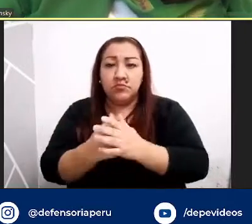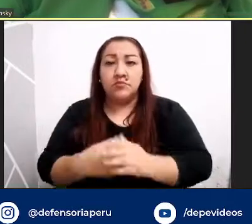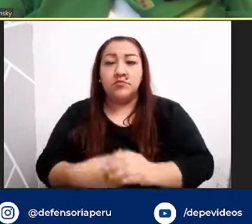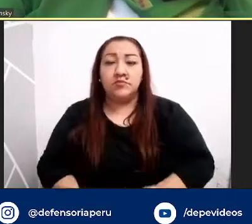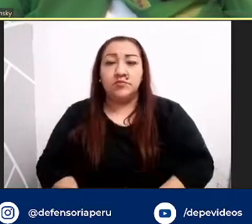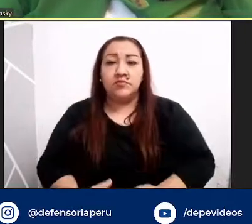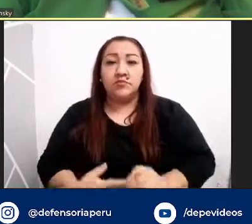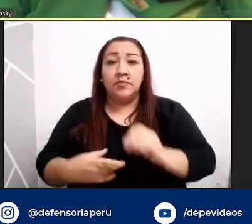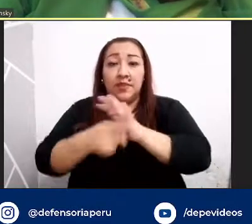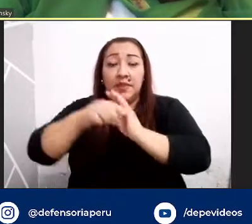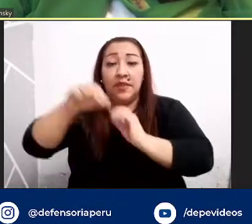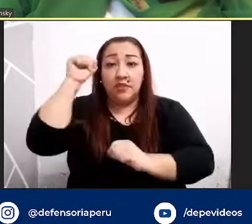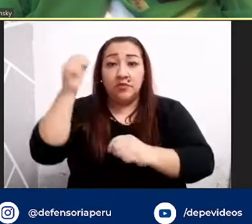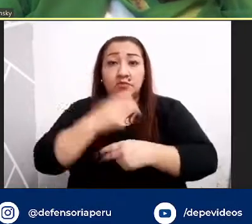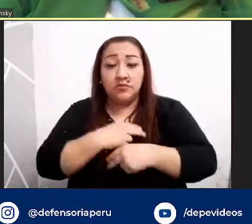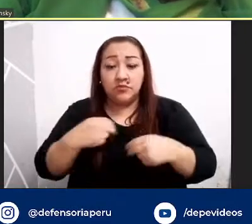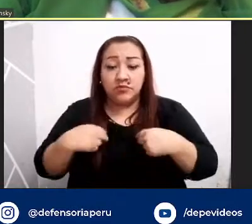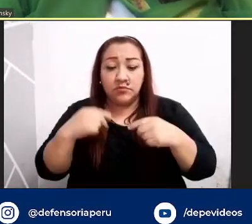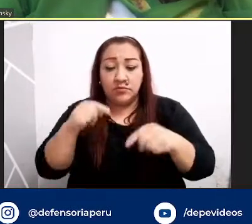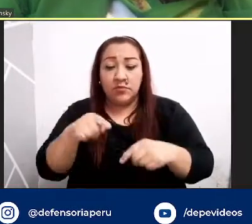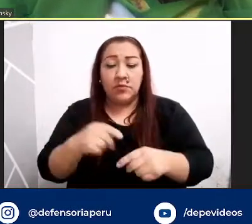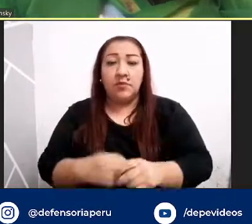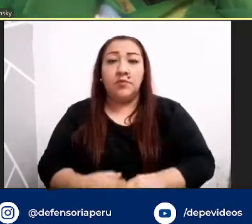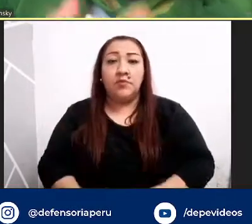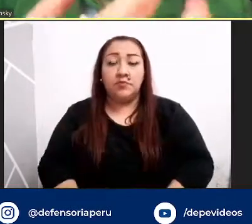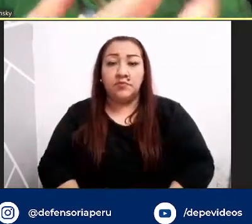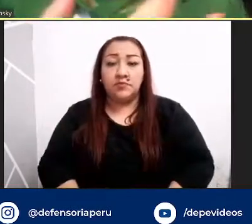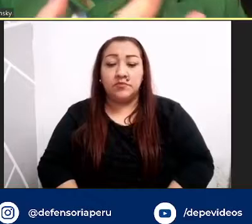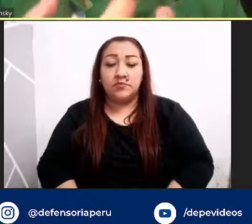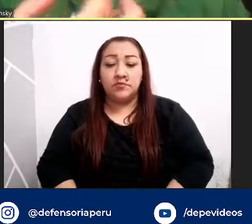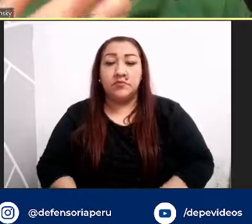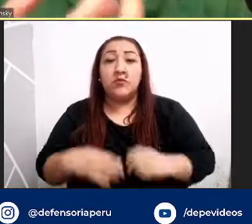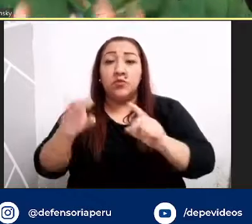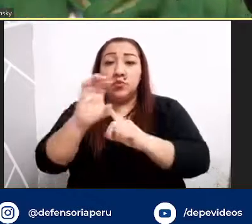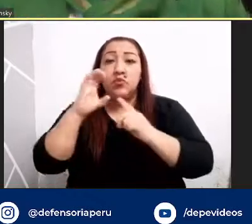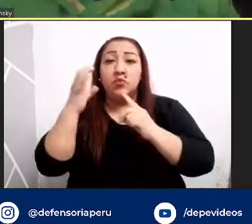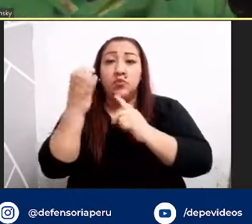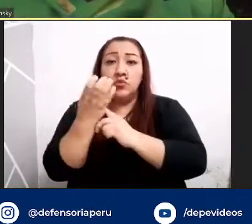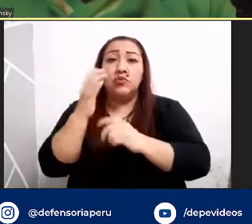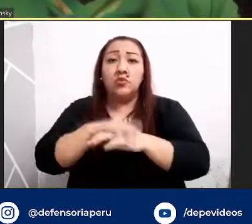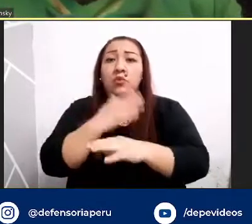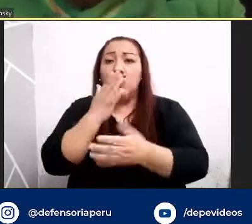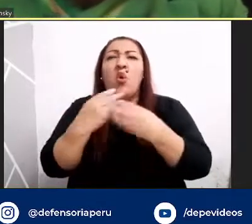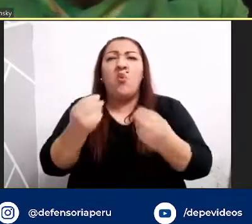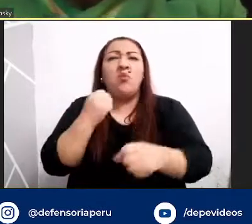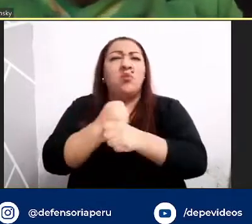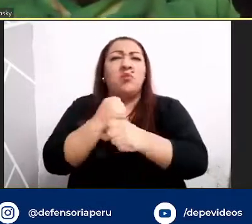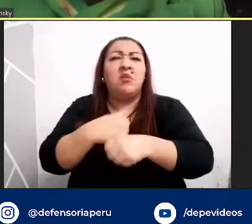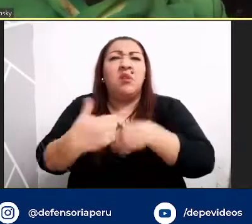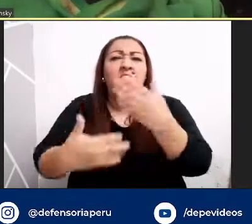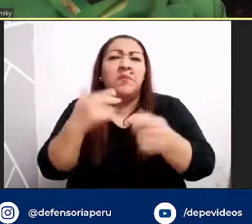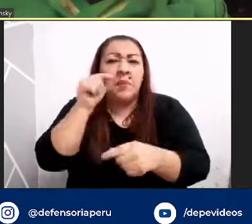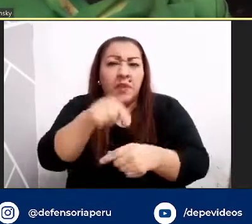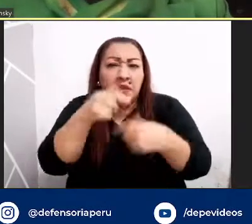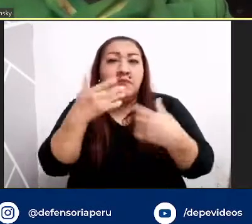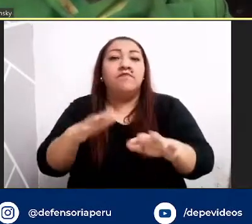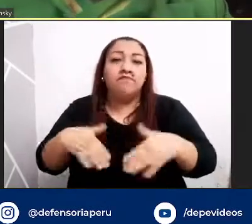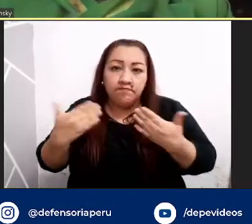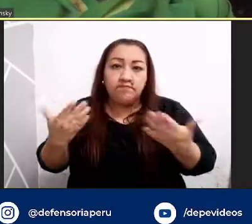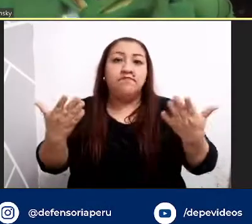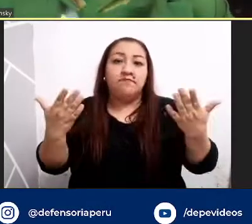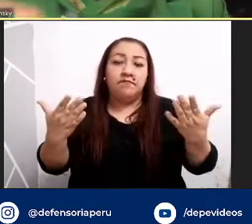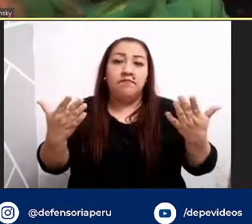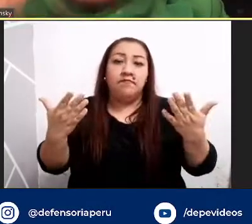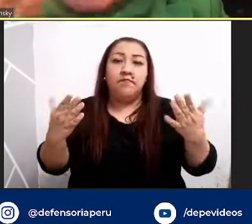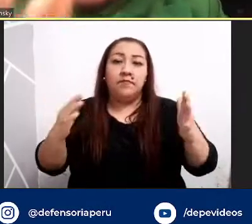derechos humanos en la cultura de la crisis? ¿Cómo ha funcionado? Yo creo que eso ha sido posible, esa